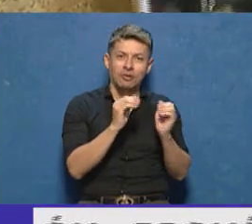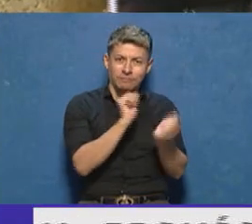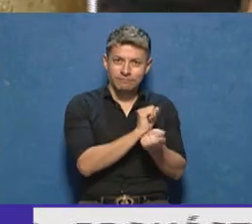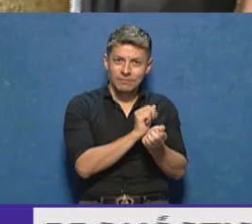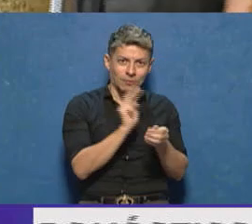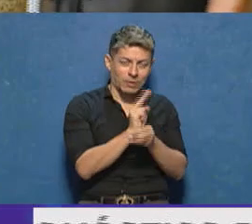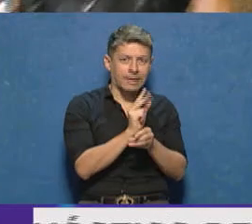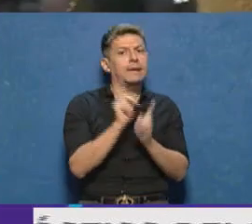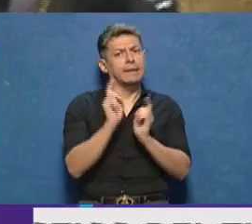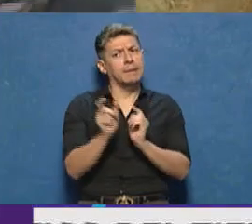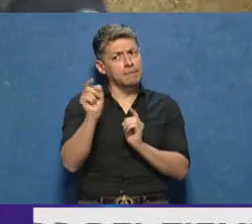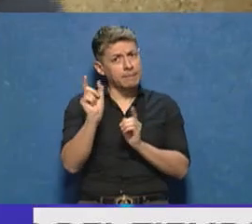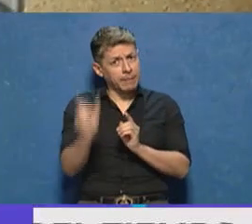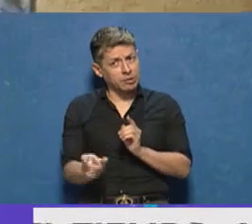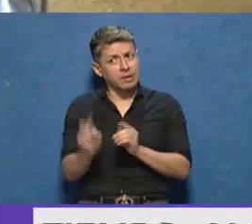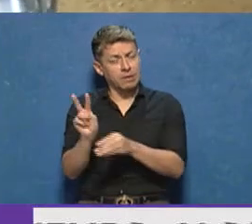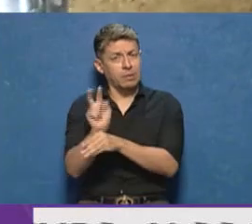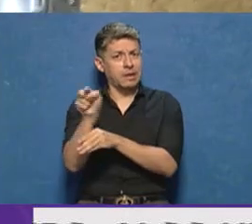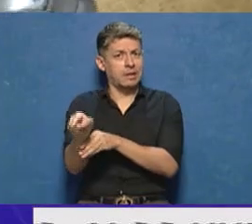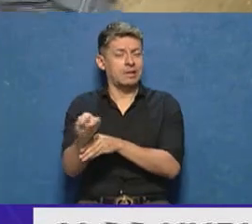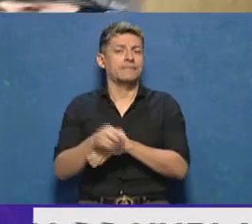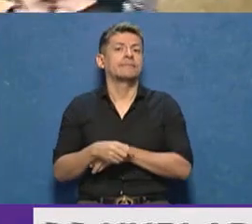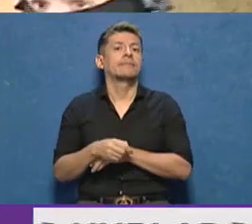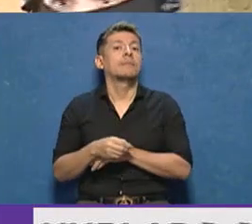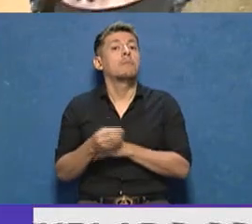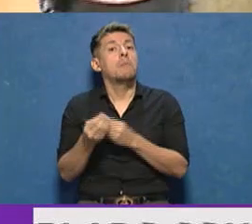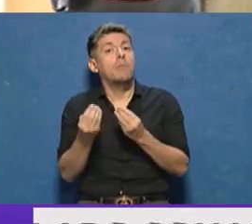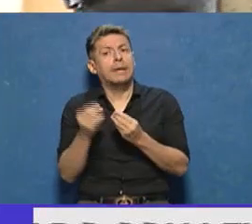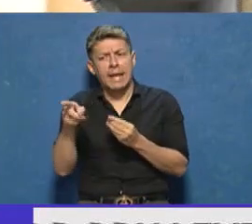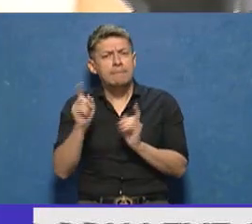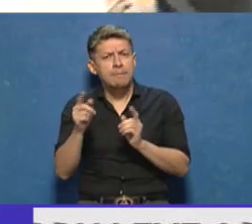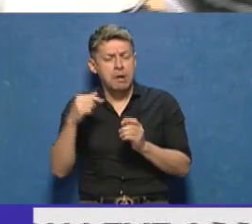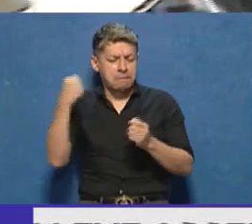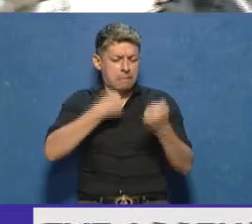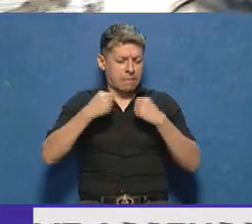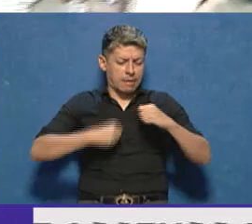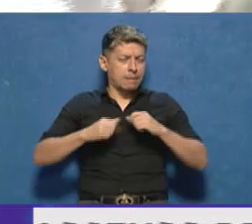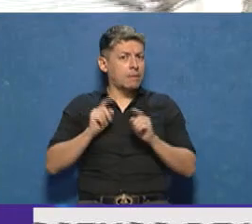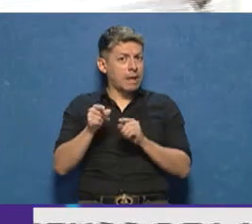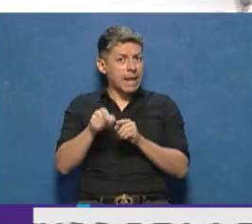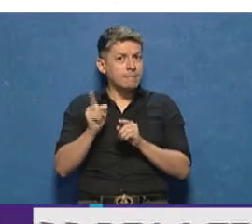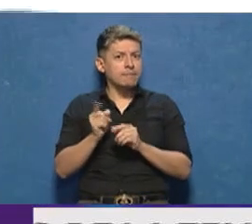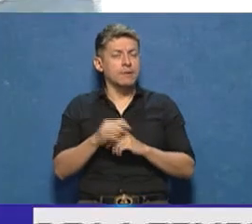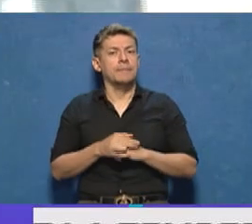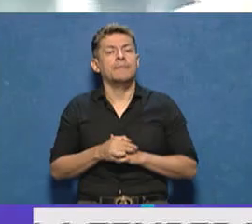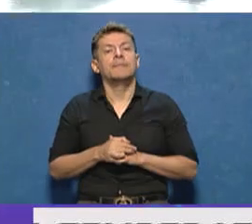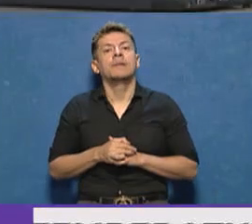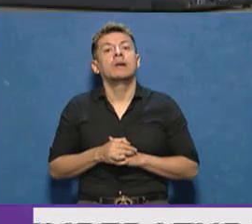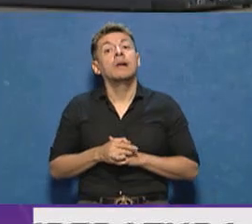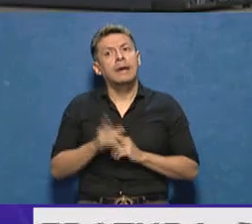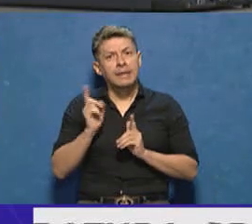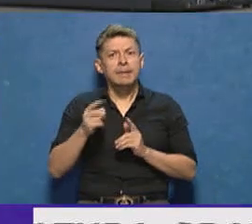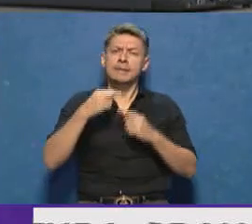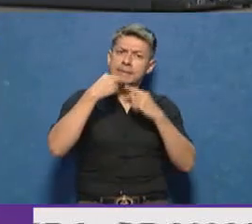respecto a su propio cliente que es Gil Pereg, es decir, por una posible autolesión. Bueno, y además, digamos, ha trascendido que